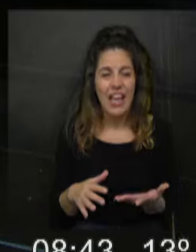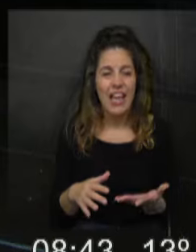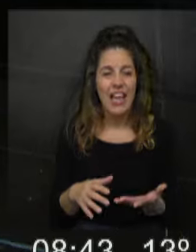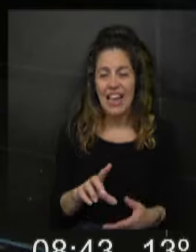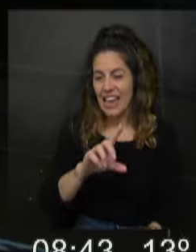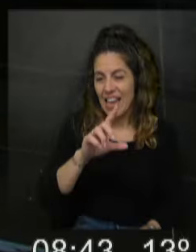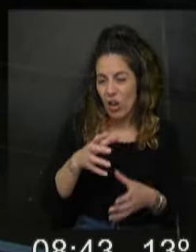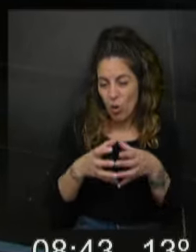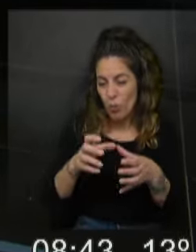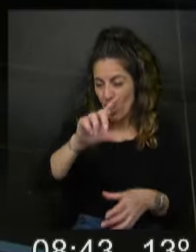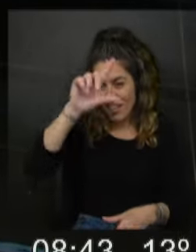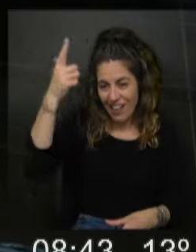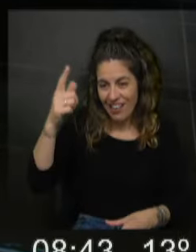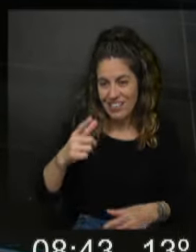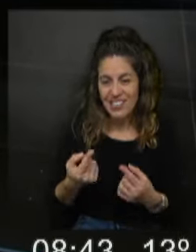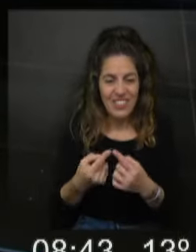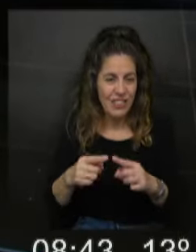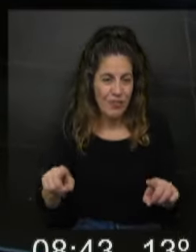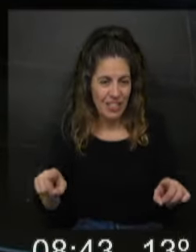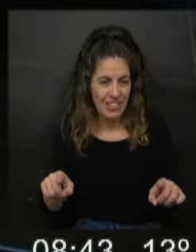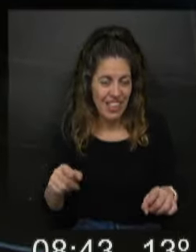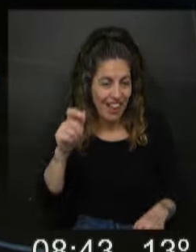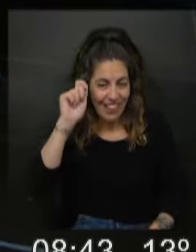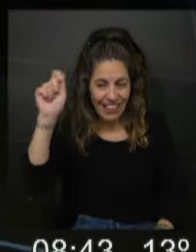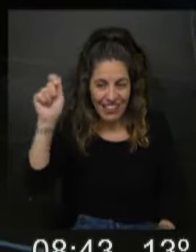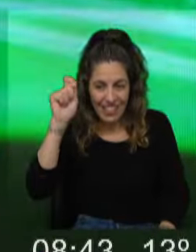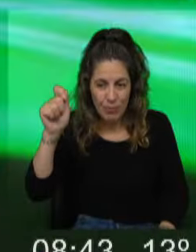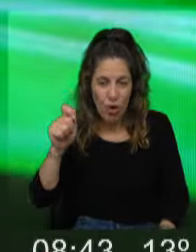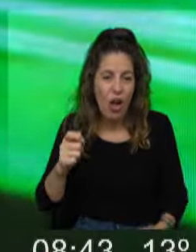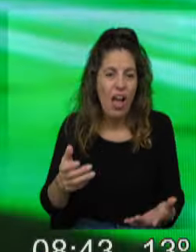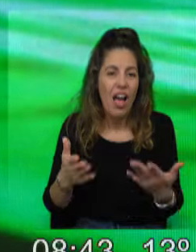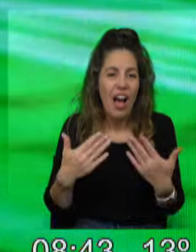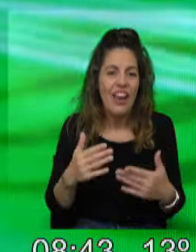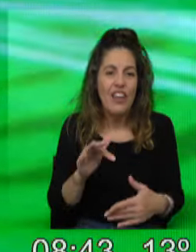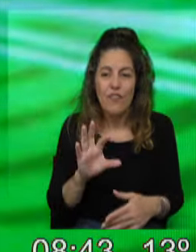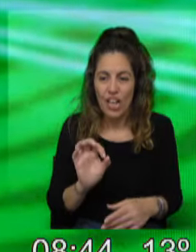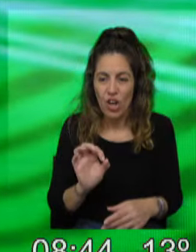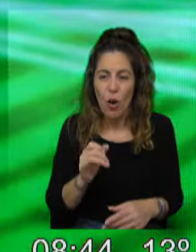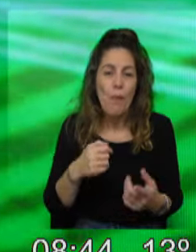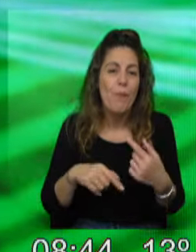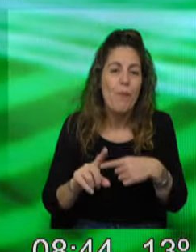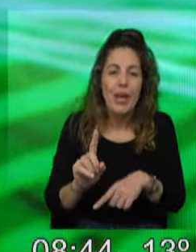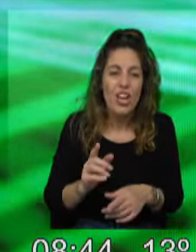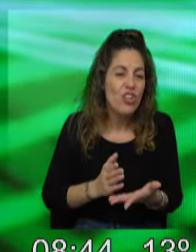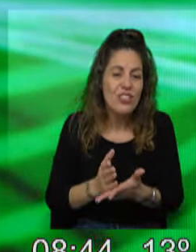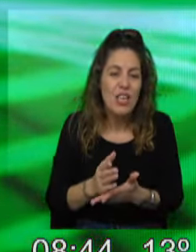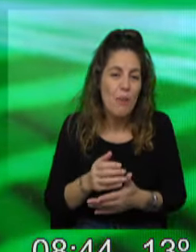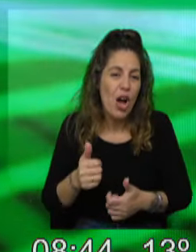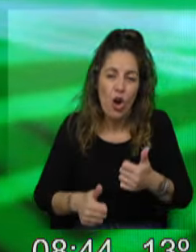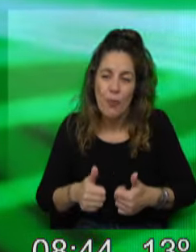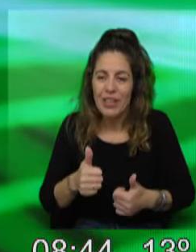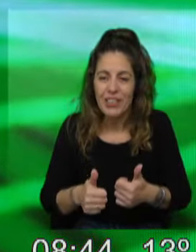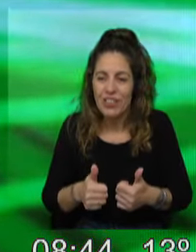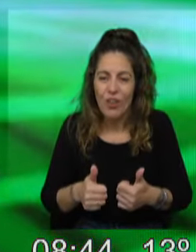de la calle Pou se distancia del herrerismo aire fresco pero está está siempre ha competido